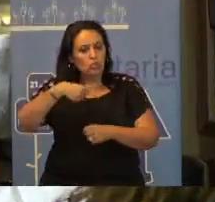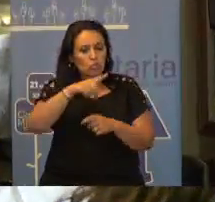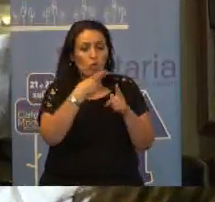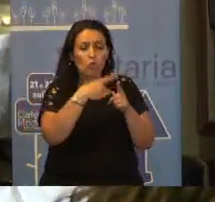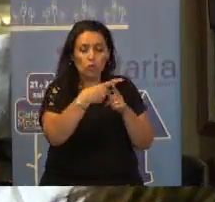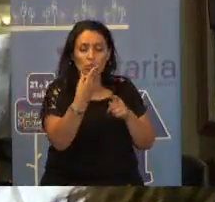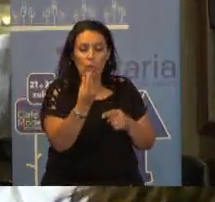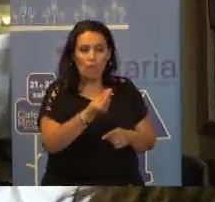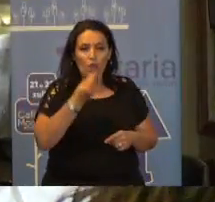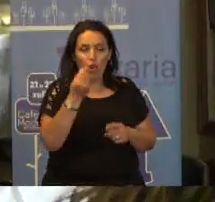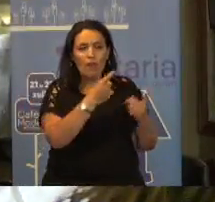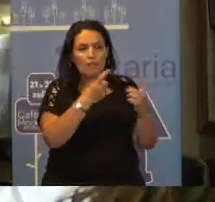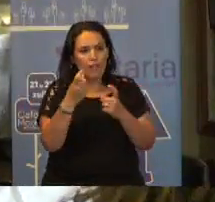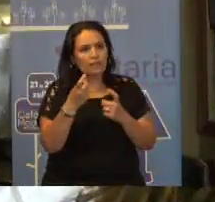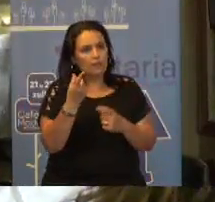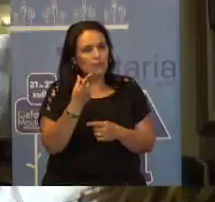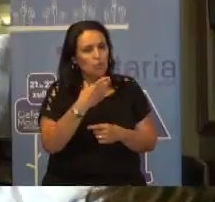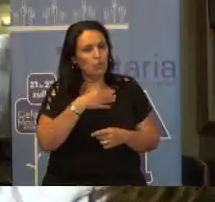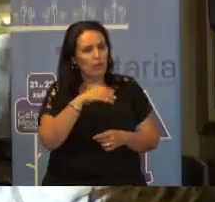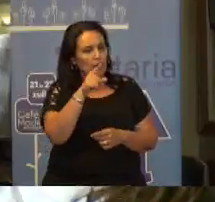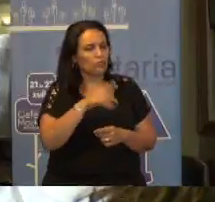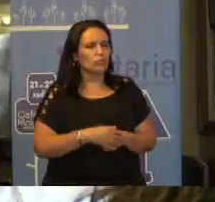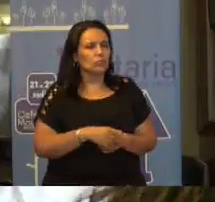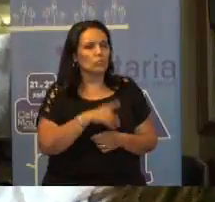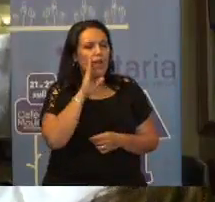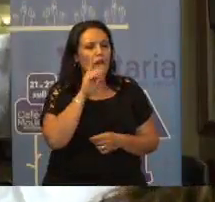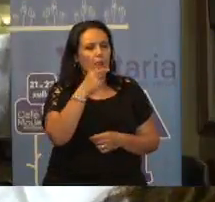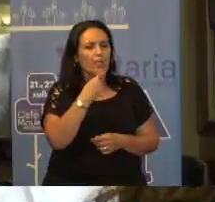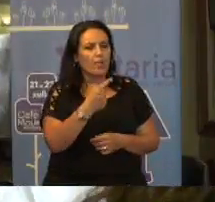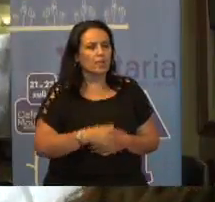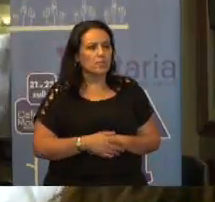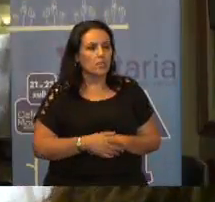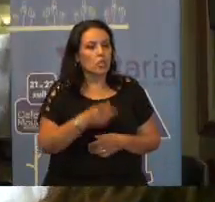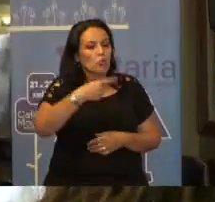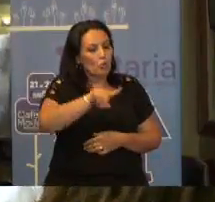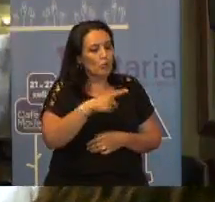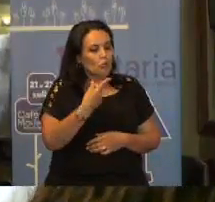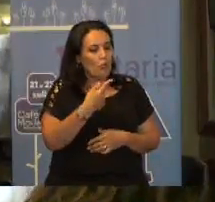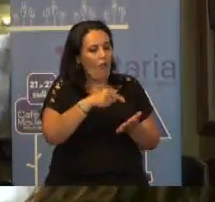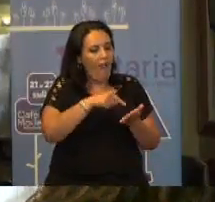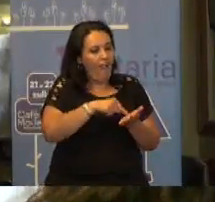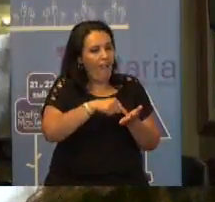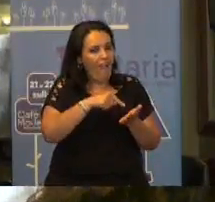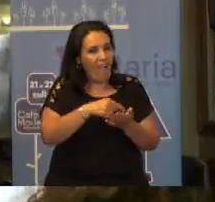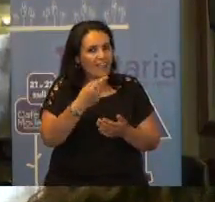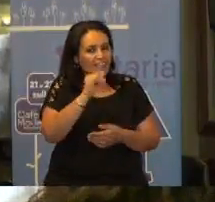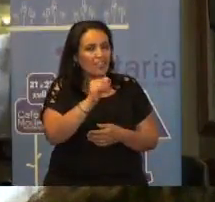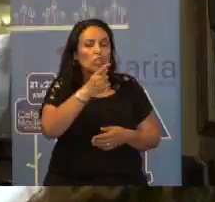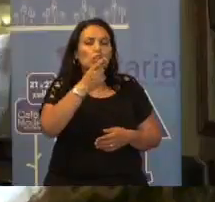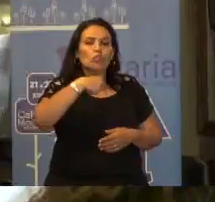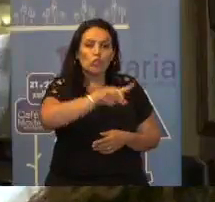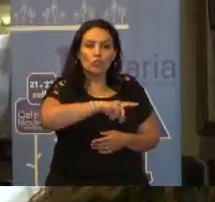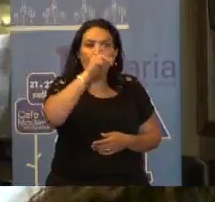unha delas, non? Tamén é certo que, como sempre, somos moi exixentes e temos que lembrar que somos unha